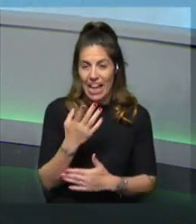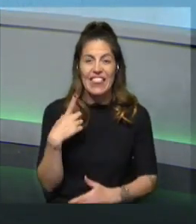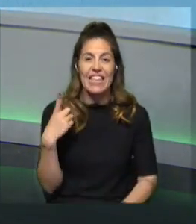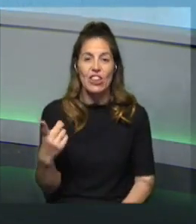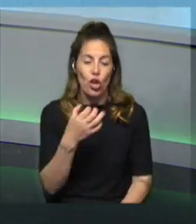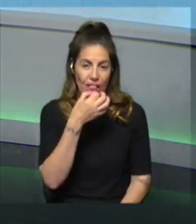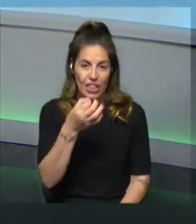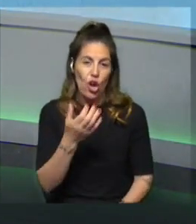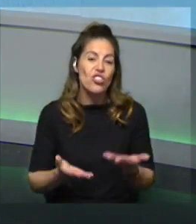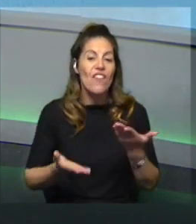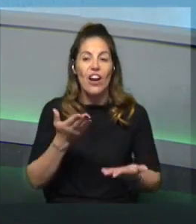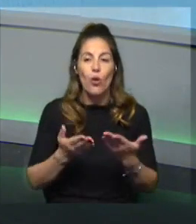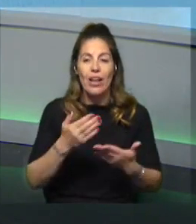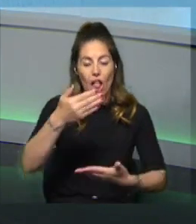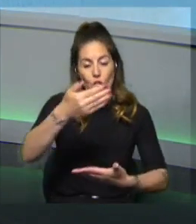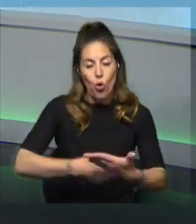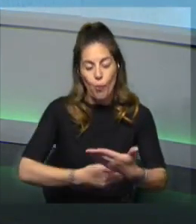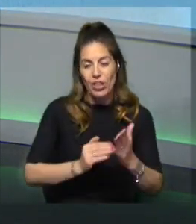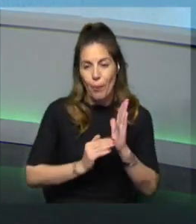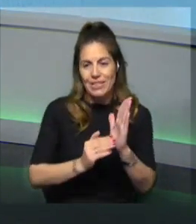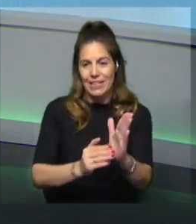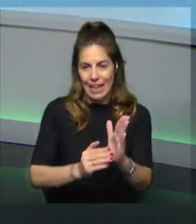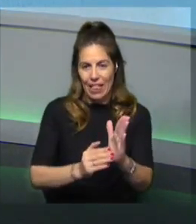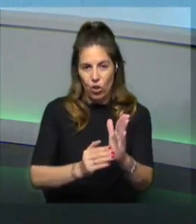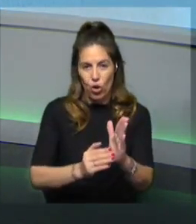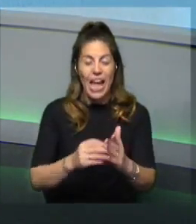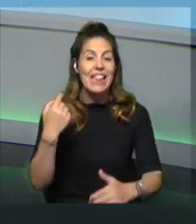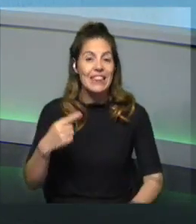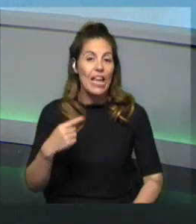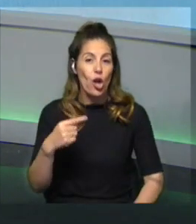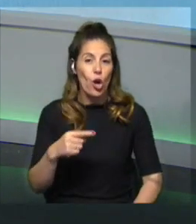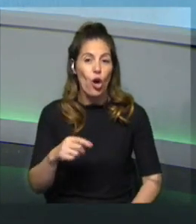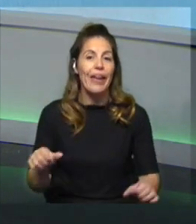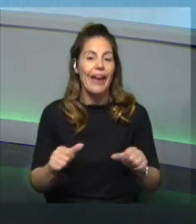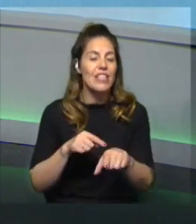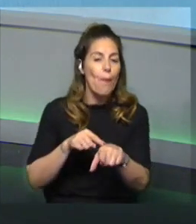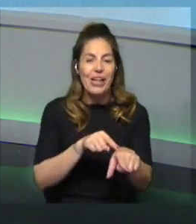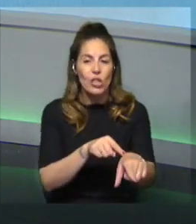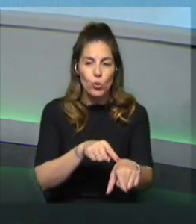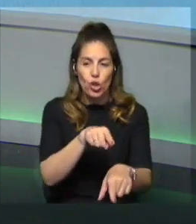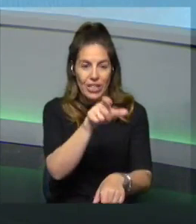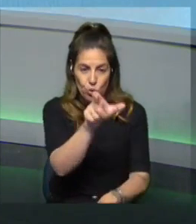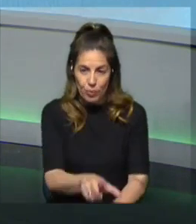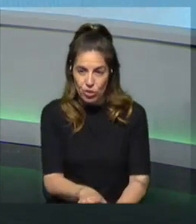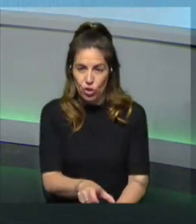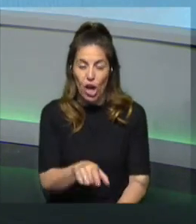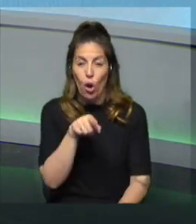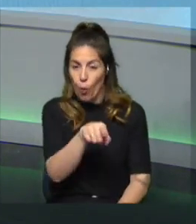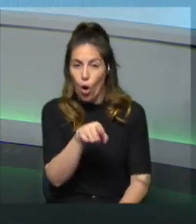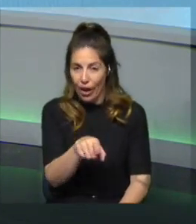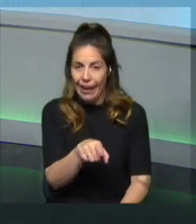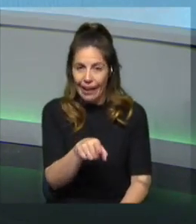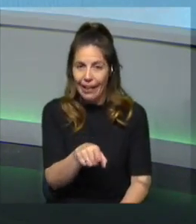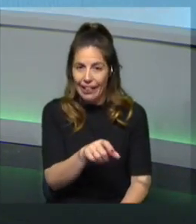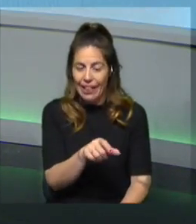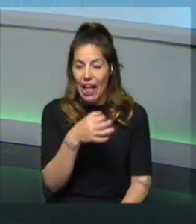que se evaluará el documento presentado por el legislador y negó enfáticamente que haya una persecución hacia su persona, como él mismo